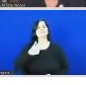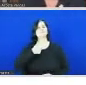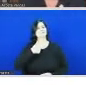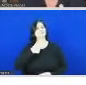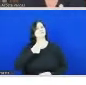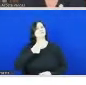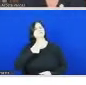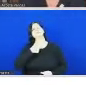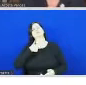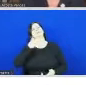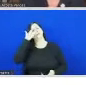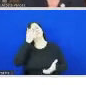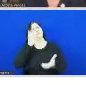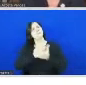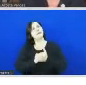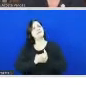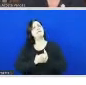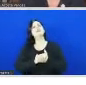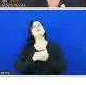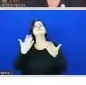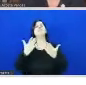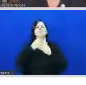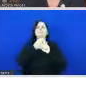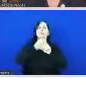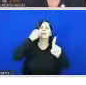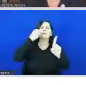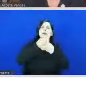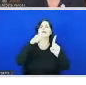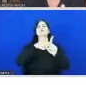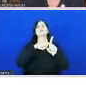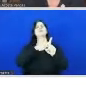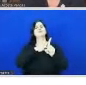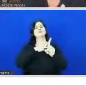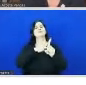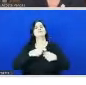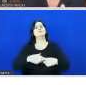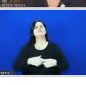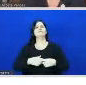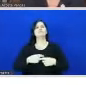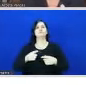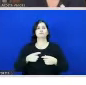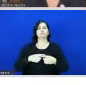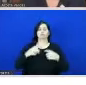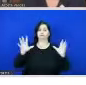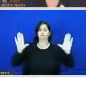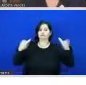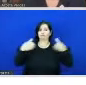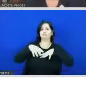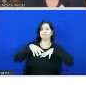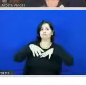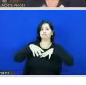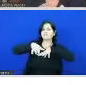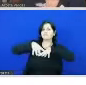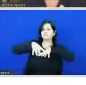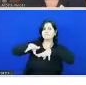movilización de las mujeres. O sea, la movilización de las mujeres en todos los niveles, desde